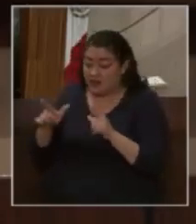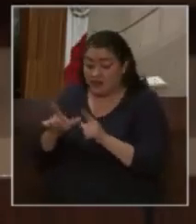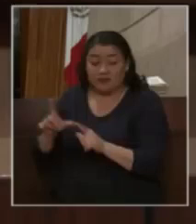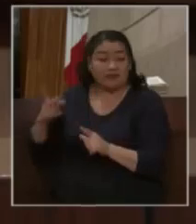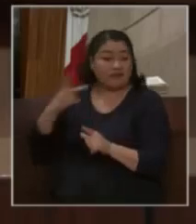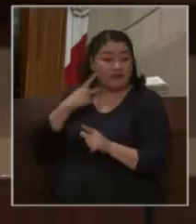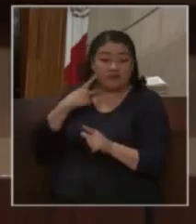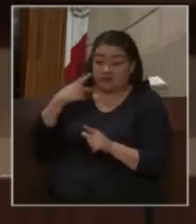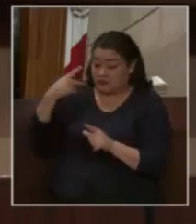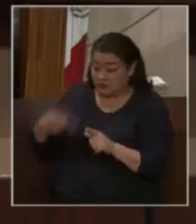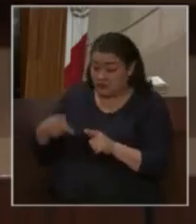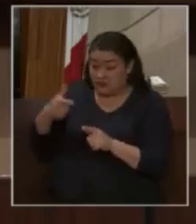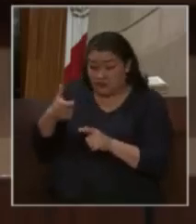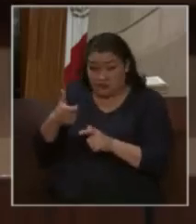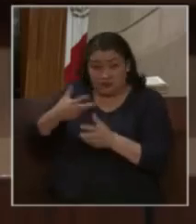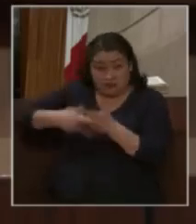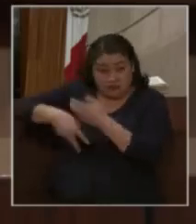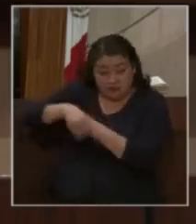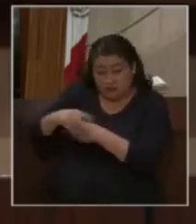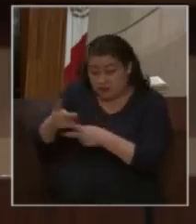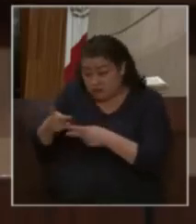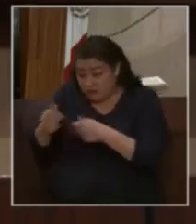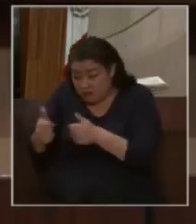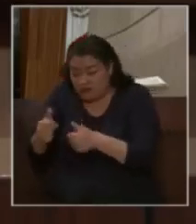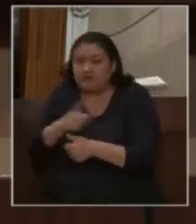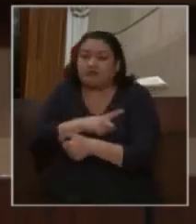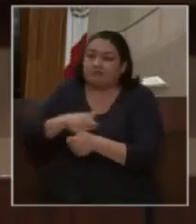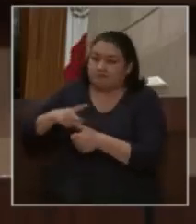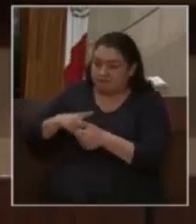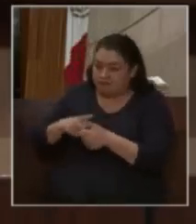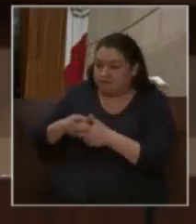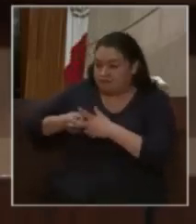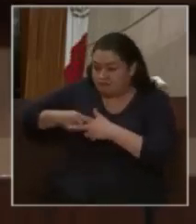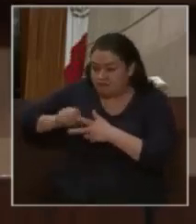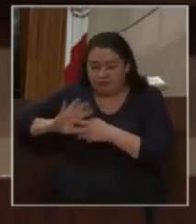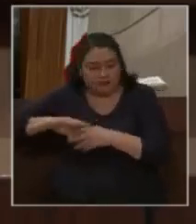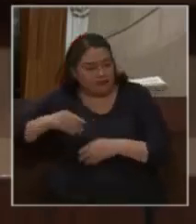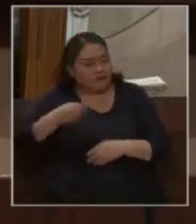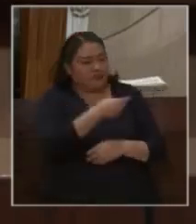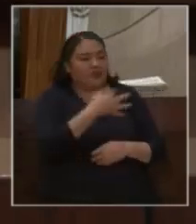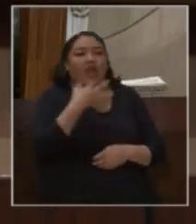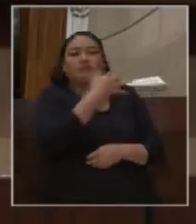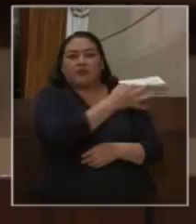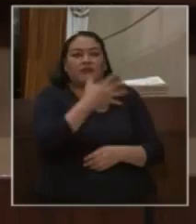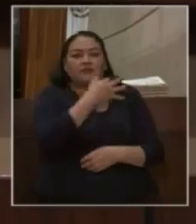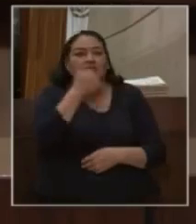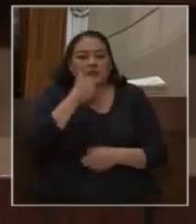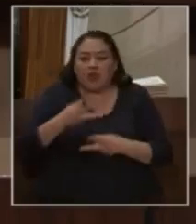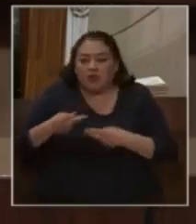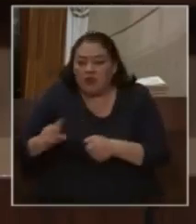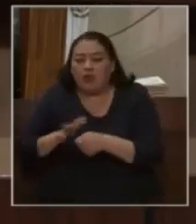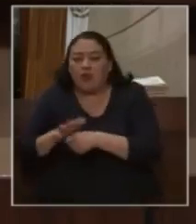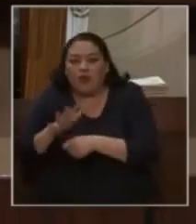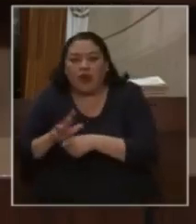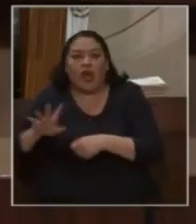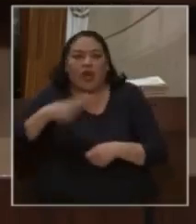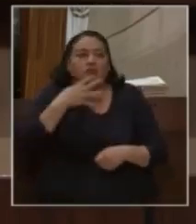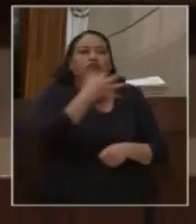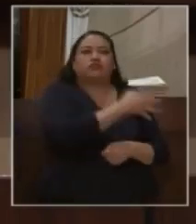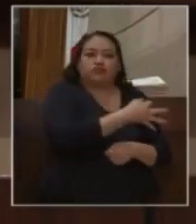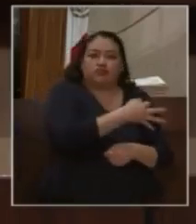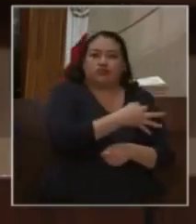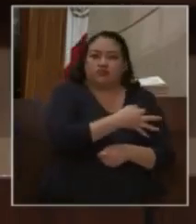partidos políticos para el sistema democrático. Y ello significa que las personas, aun cuando